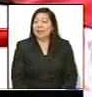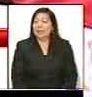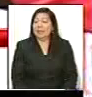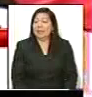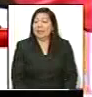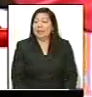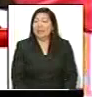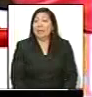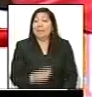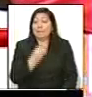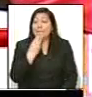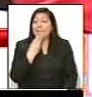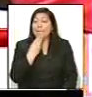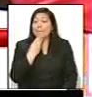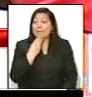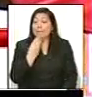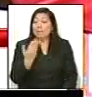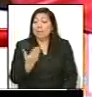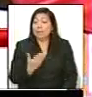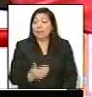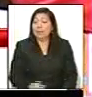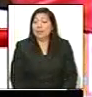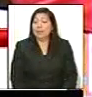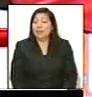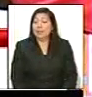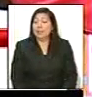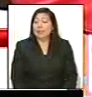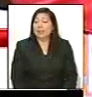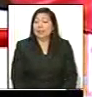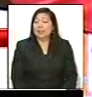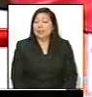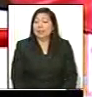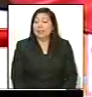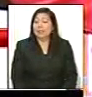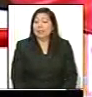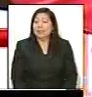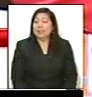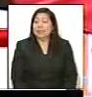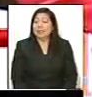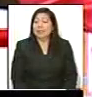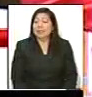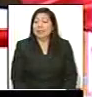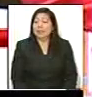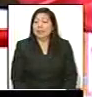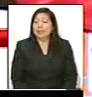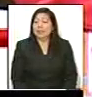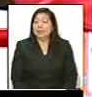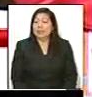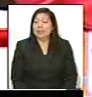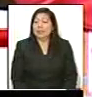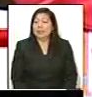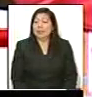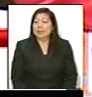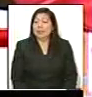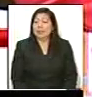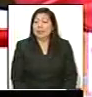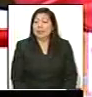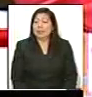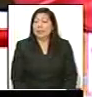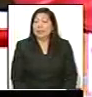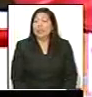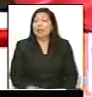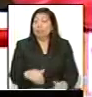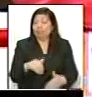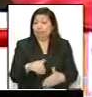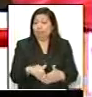Congresista Mauricio Mulder también, que se invite al Premier. Entonces, en el día, no sé si está listo. Bueno, vamos a proceder a